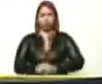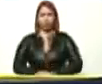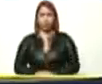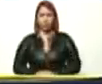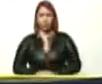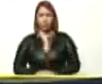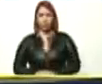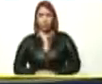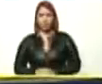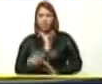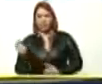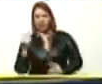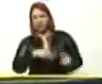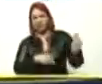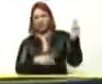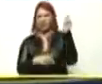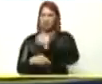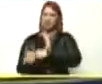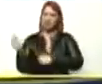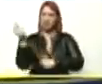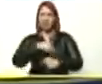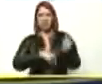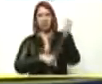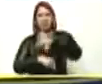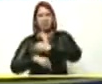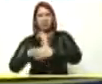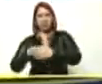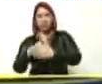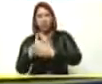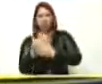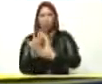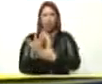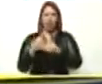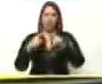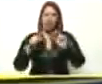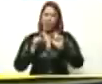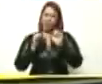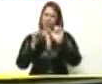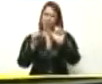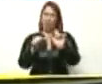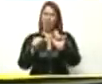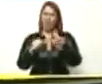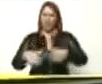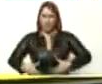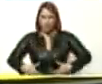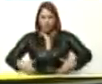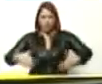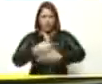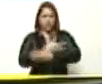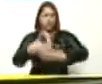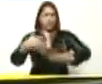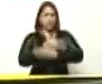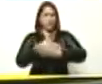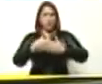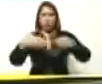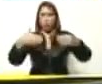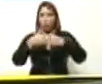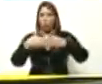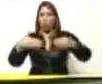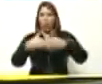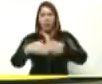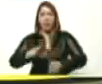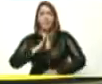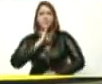clavándose puñaladas, en la madrugada, para quedarse, con millones de dólares, de las cuentas